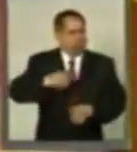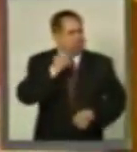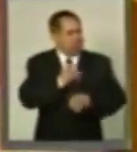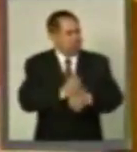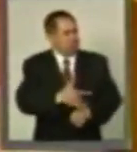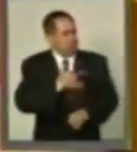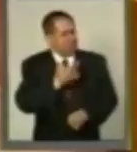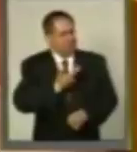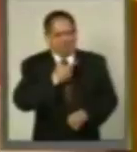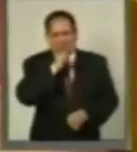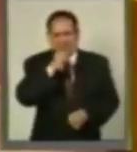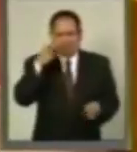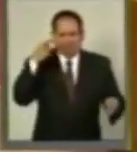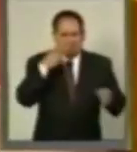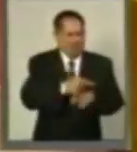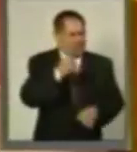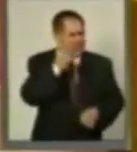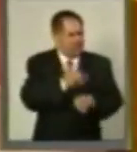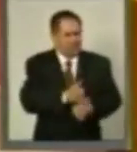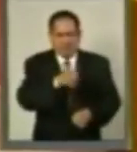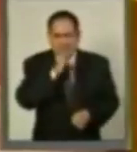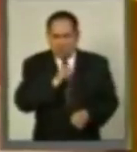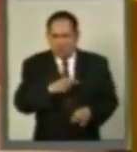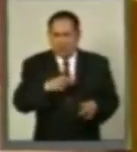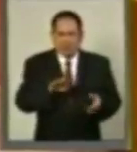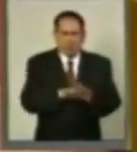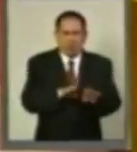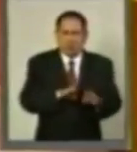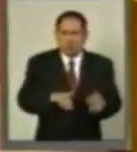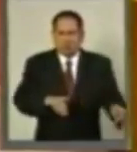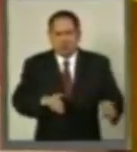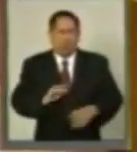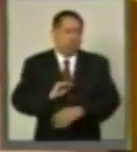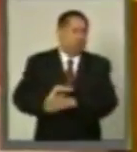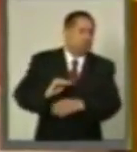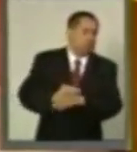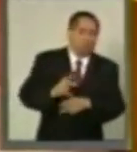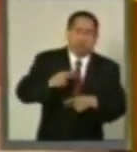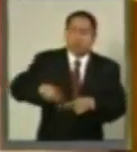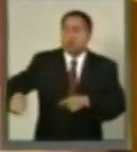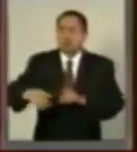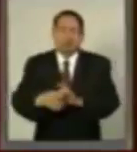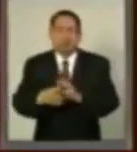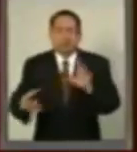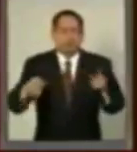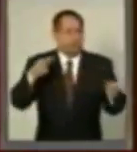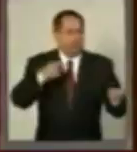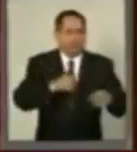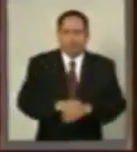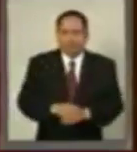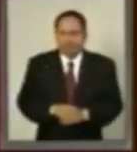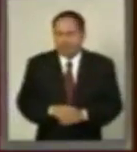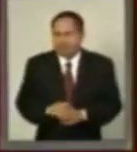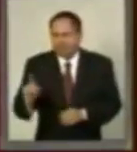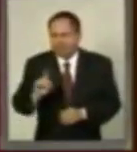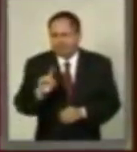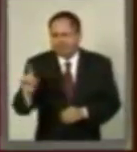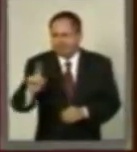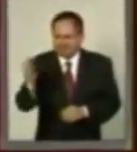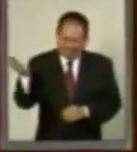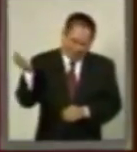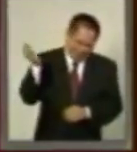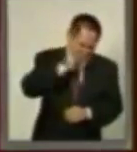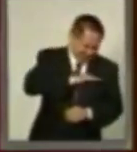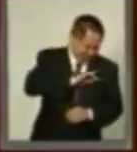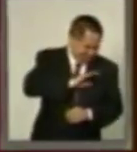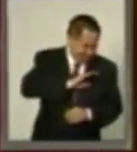insensibilidad, de incapacidad, de no saber escuchar y estar alejado del pueblo. Nada, nada más falso que